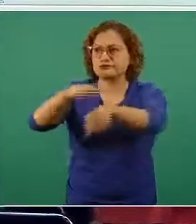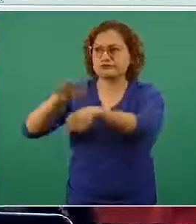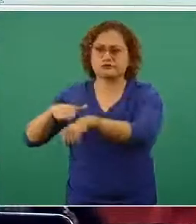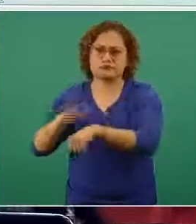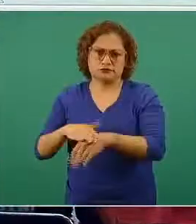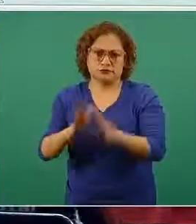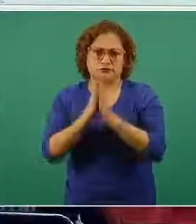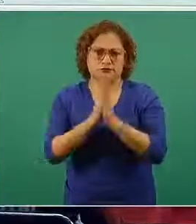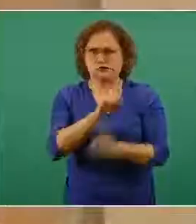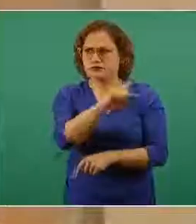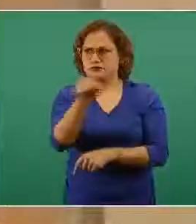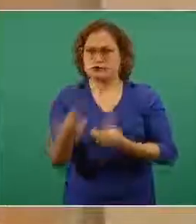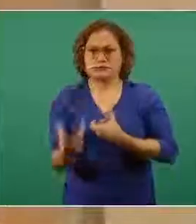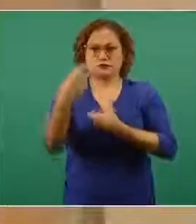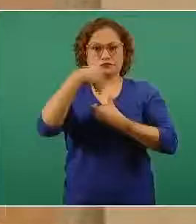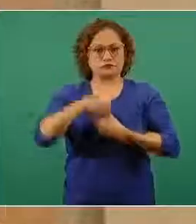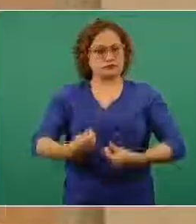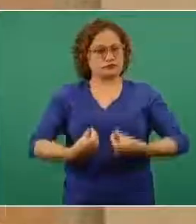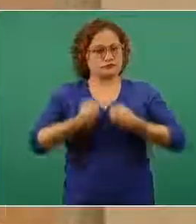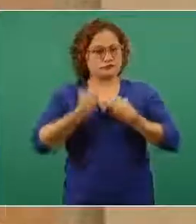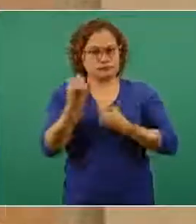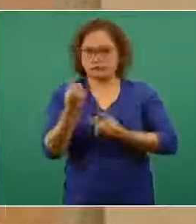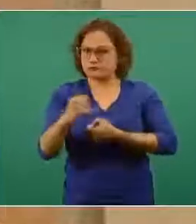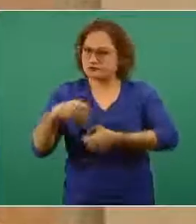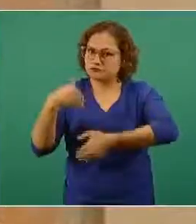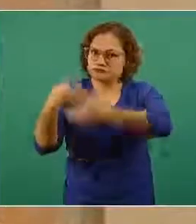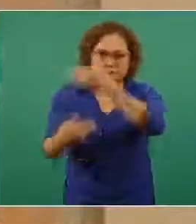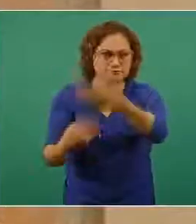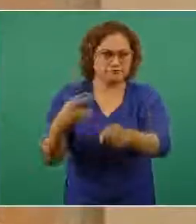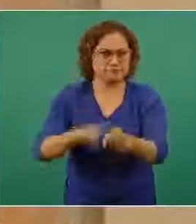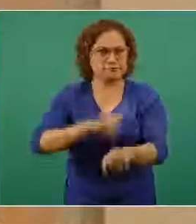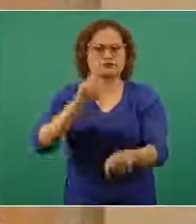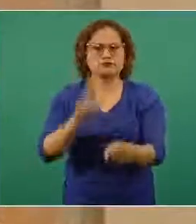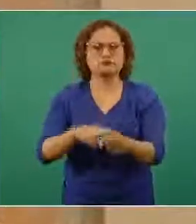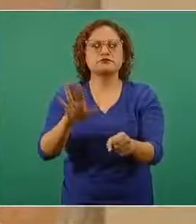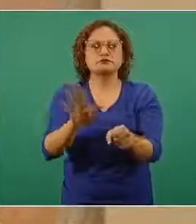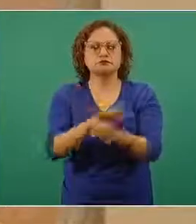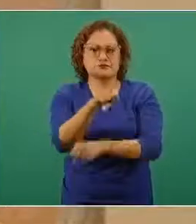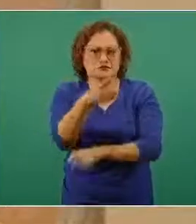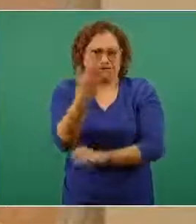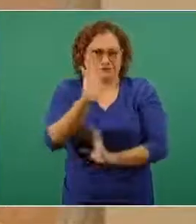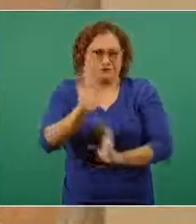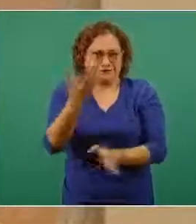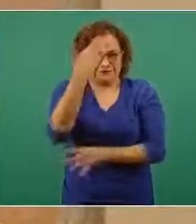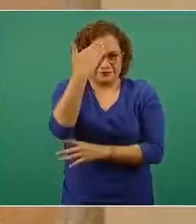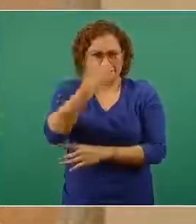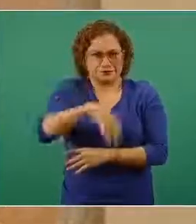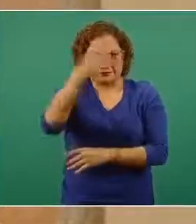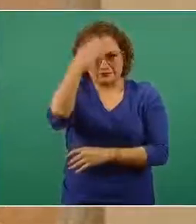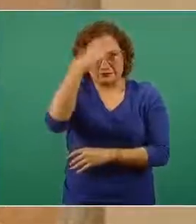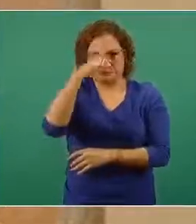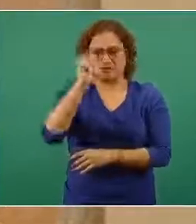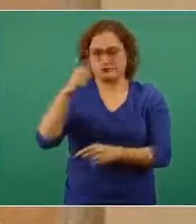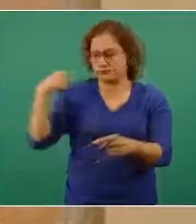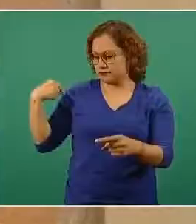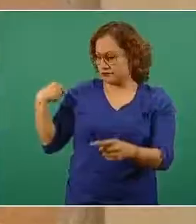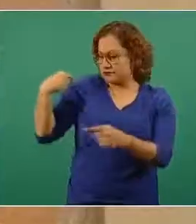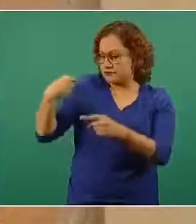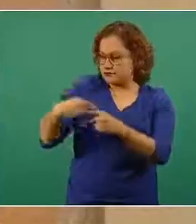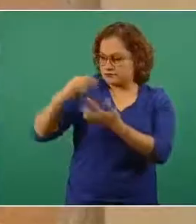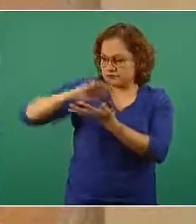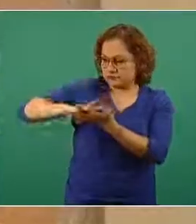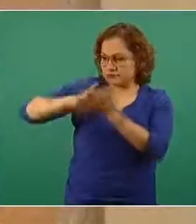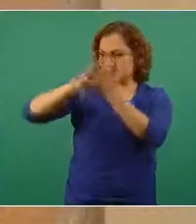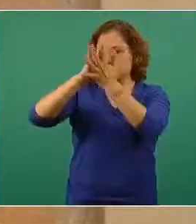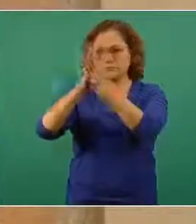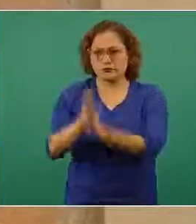un hábito, porque en estos periodos de transición, ustedes lo han visto, es importante que estas medidas se conviertan en